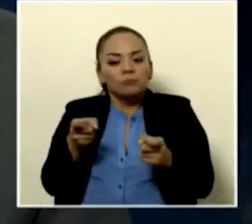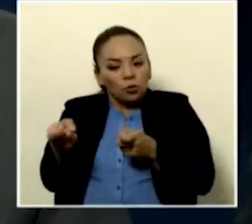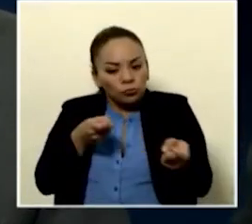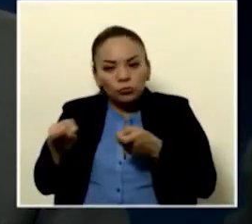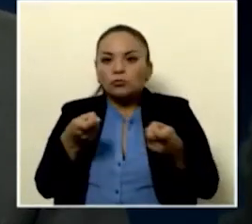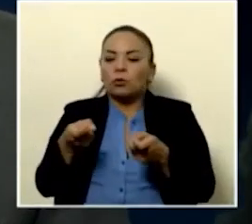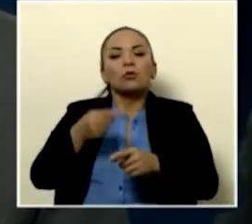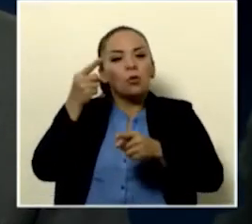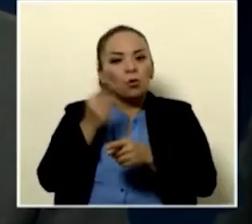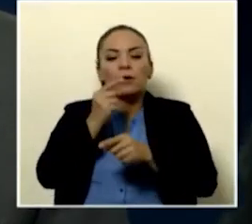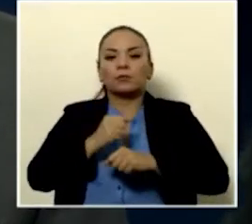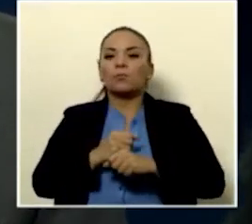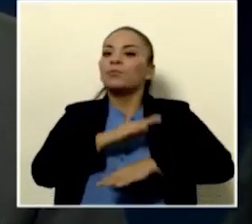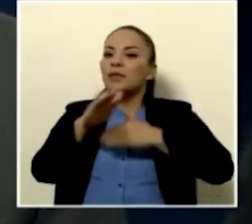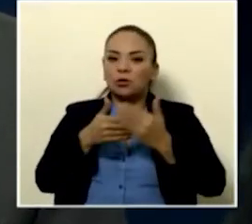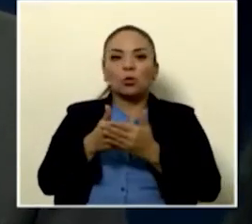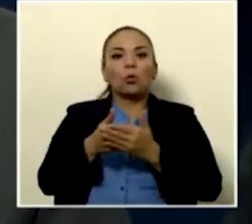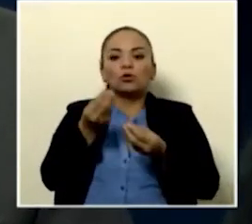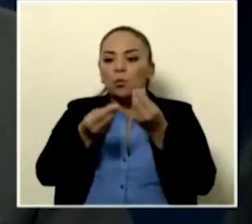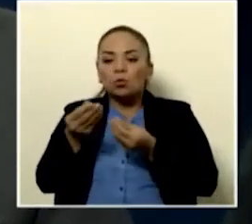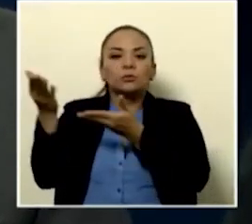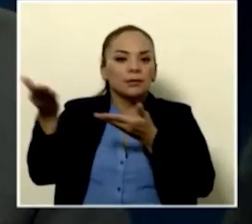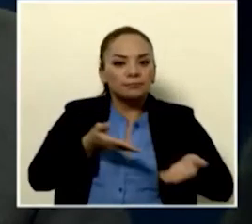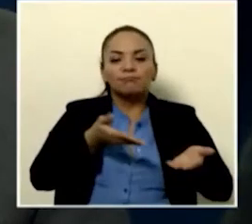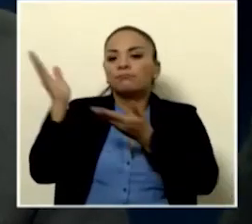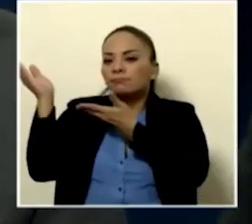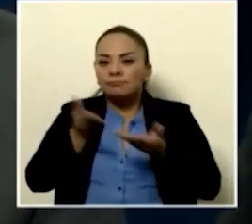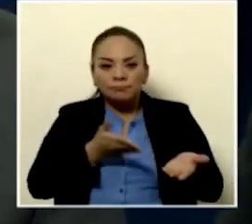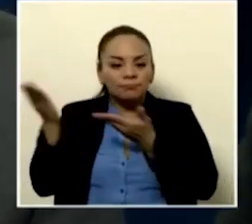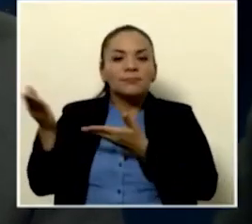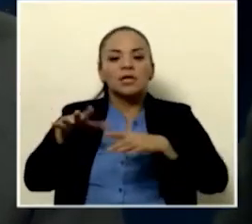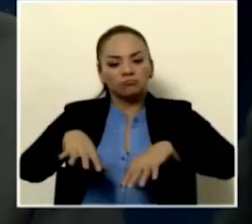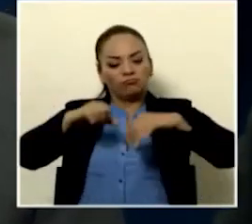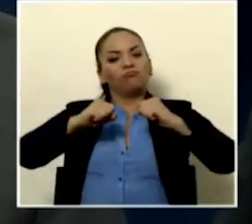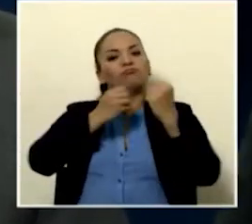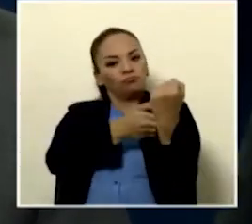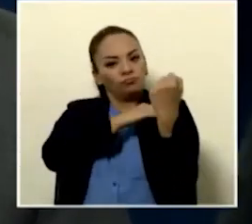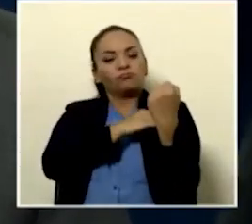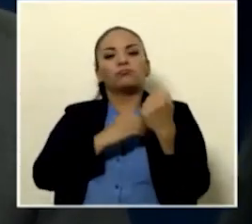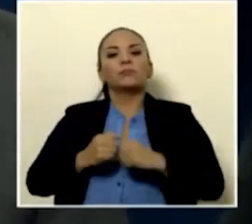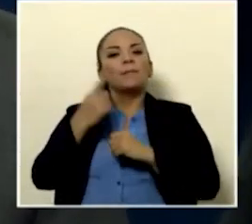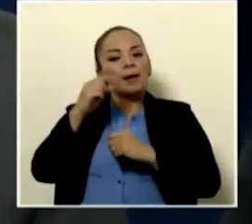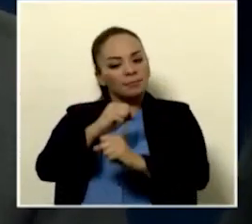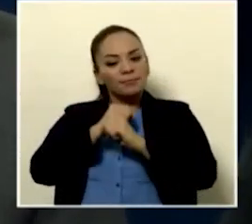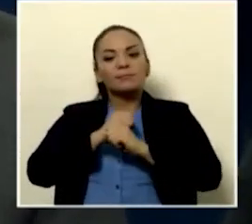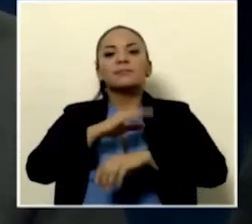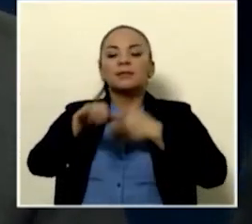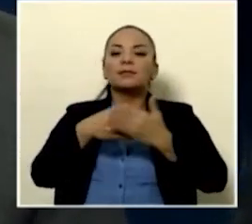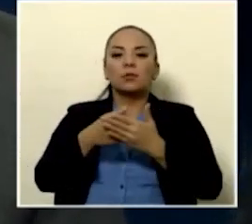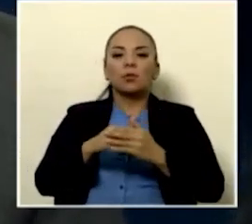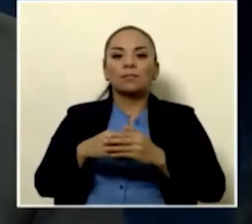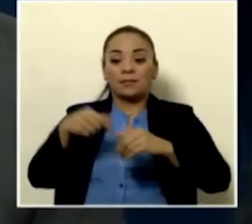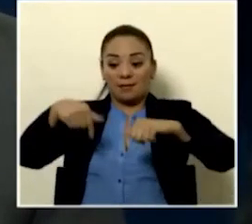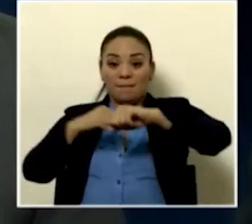control correcto de los ingresos y salidas y tomar esa potestad de imperio que usted decía anteriormente para asegurarse que del